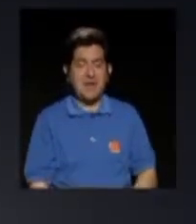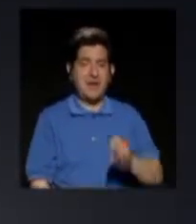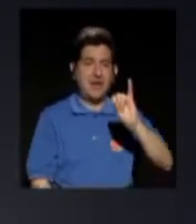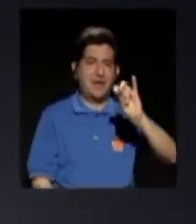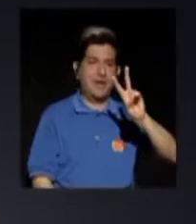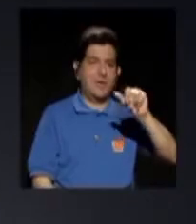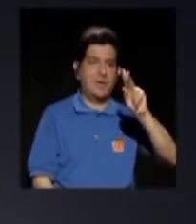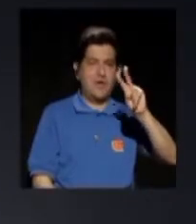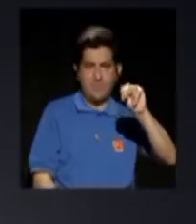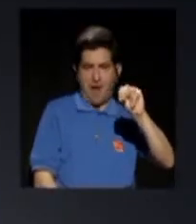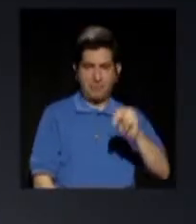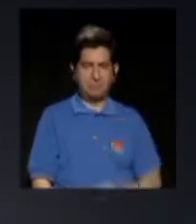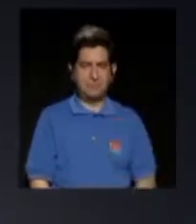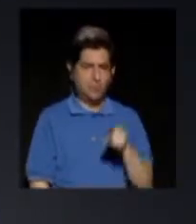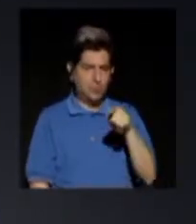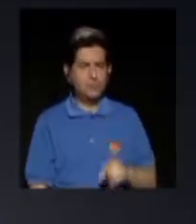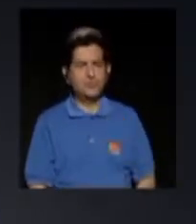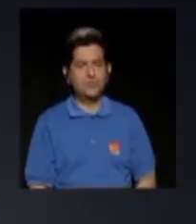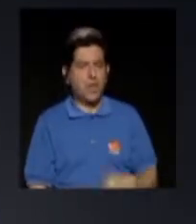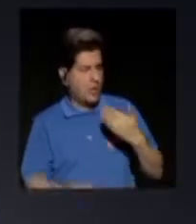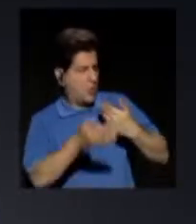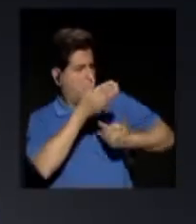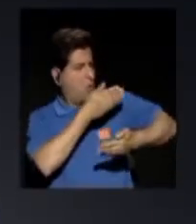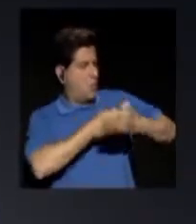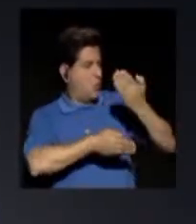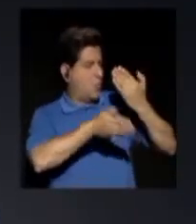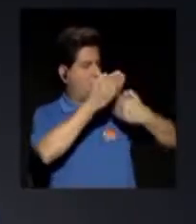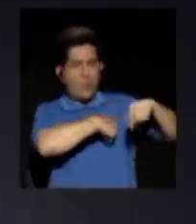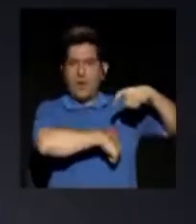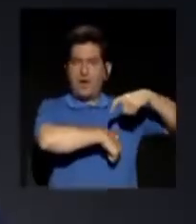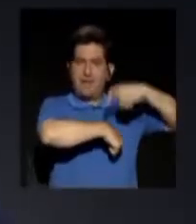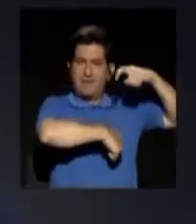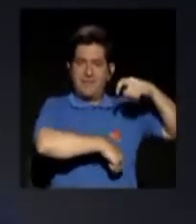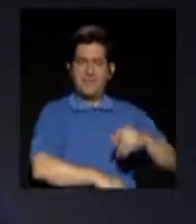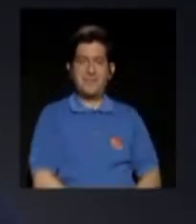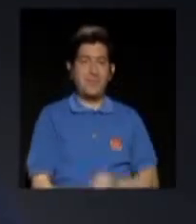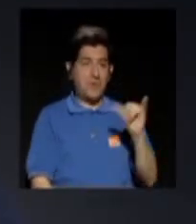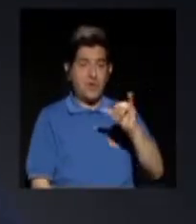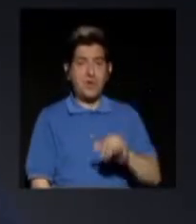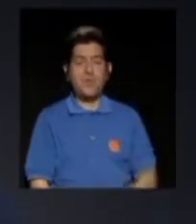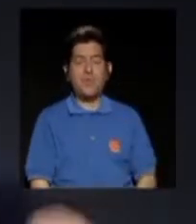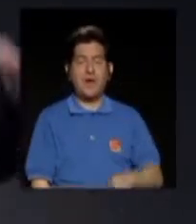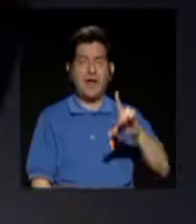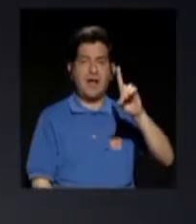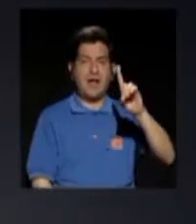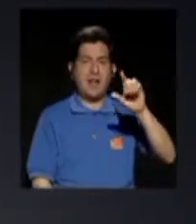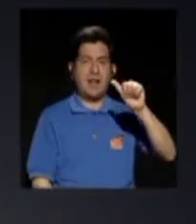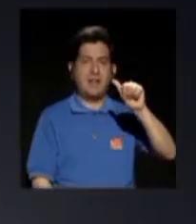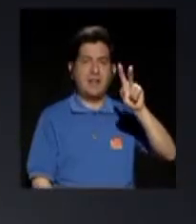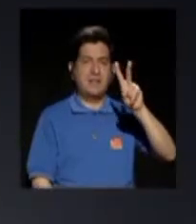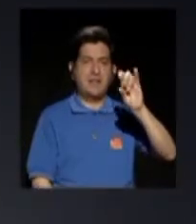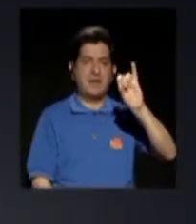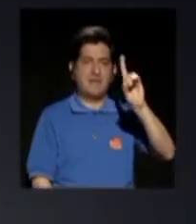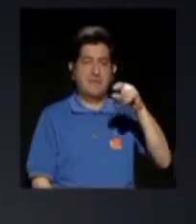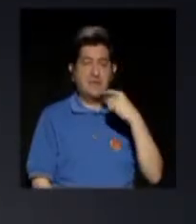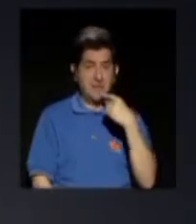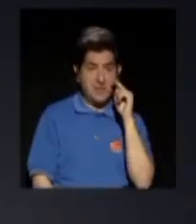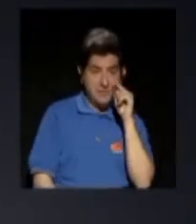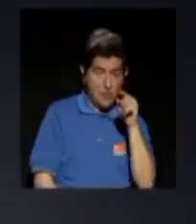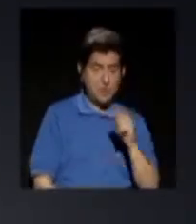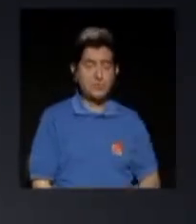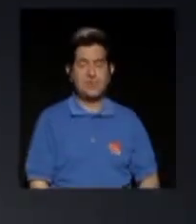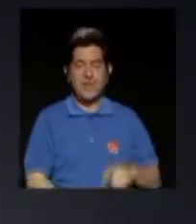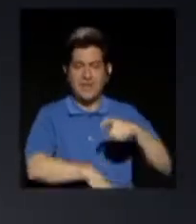poco a hacer ese viaje en el tiempo. Usted ha hecho, y don David por ahí tiene un libro donde habla de cómo usted se mueve en